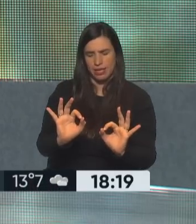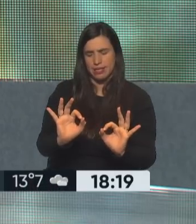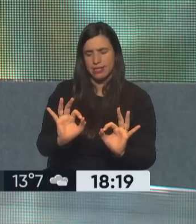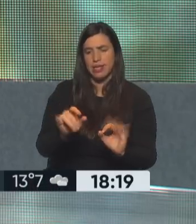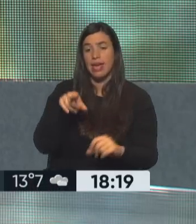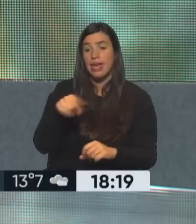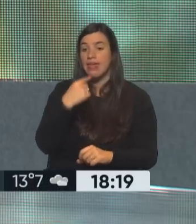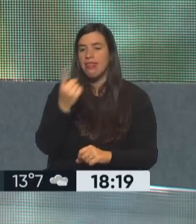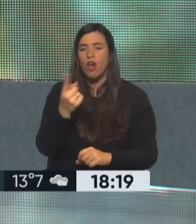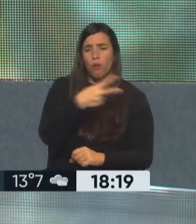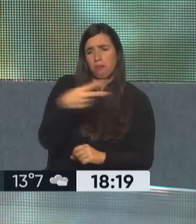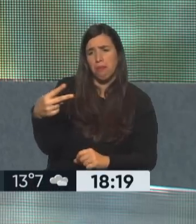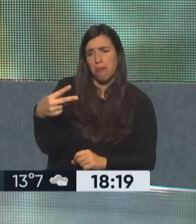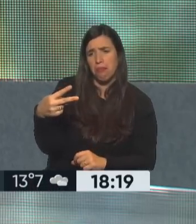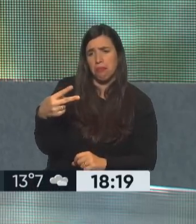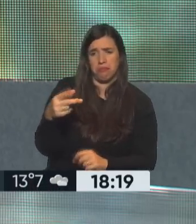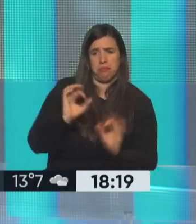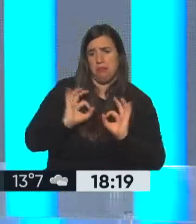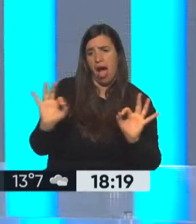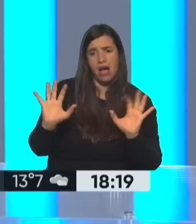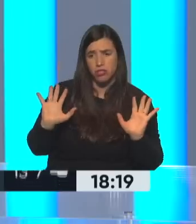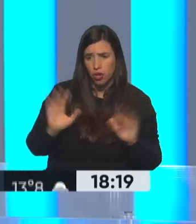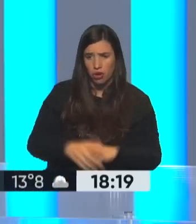dio 2 semanas de vacaciones. Dentro de 2